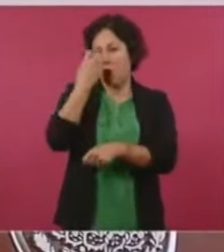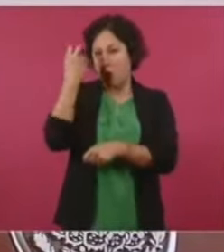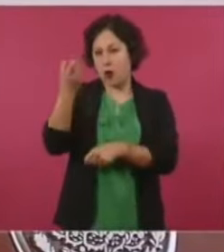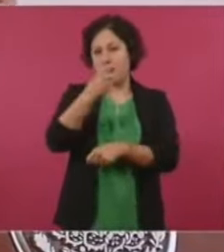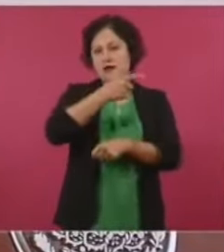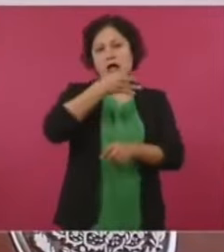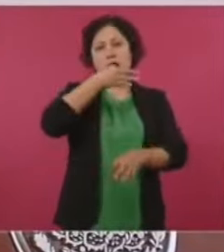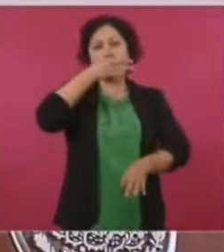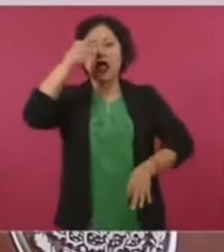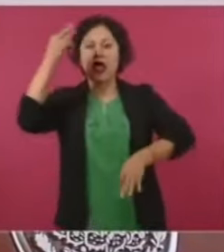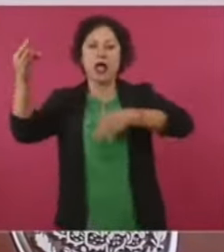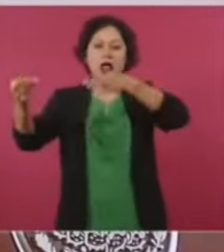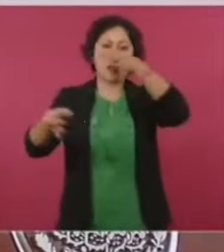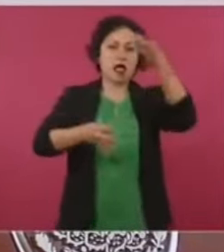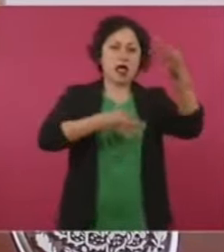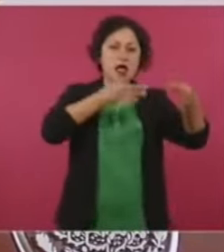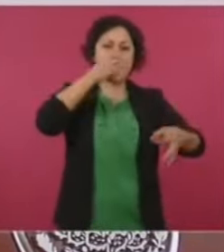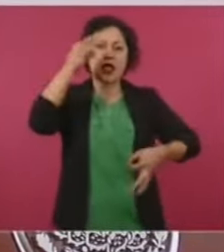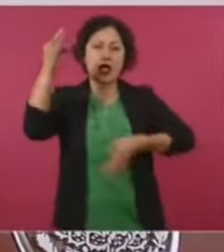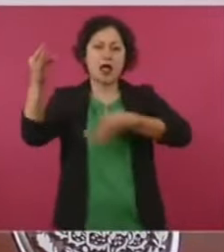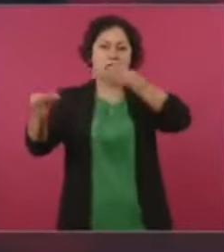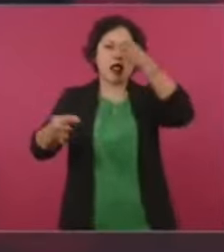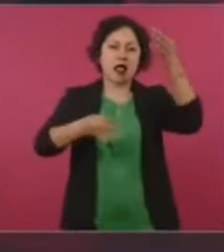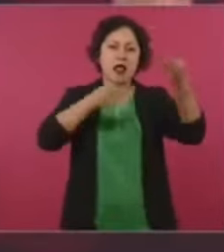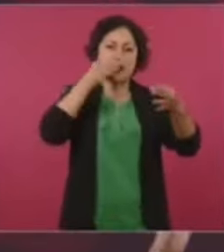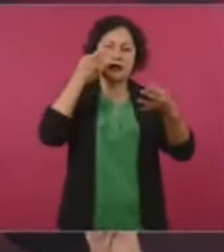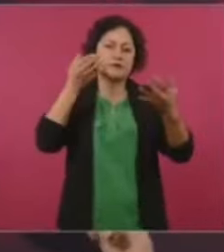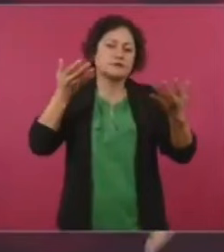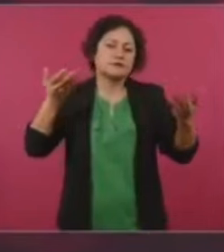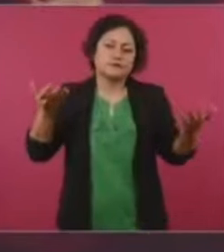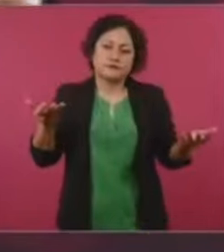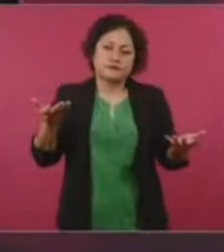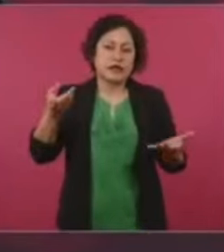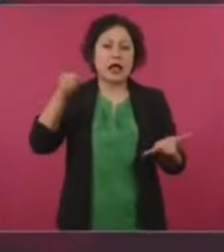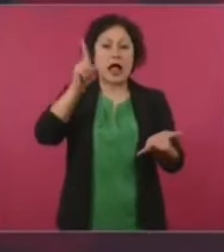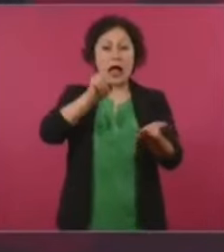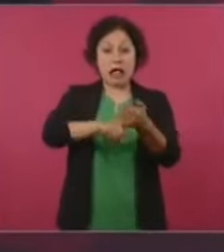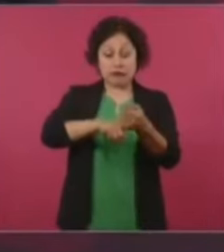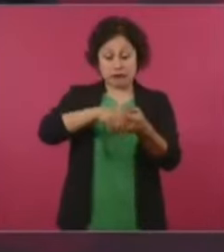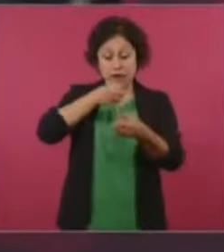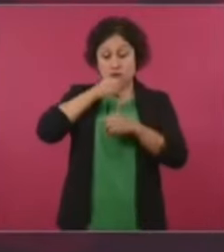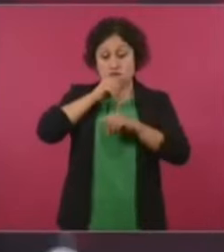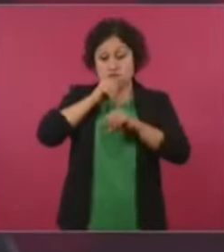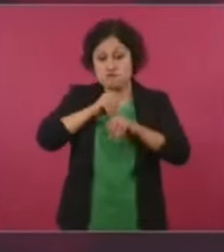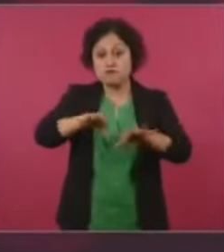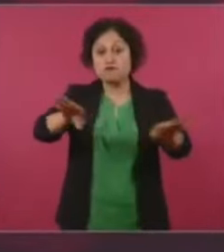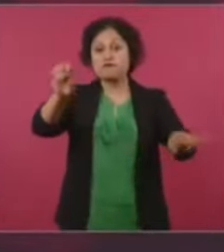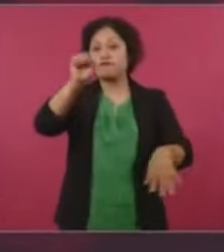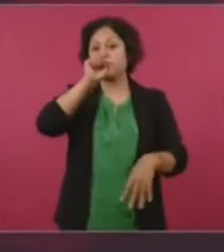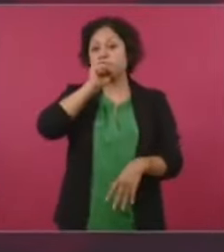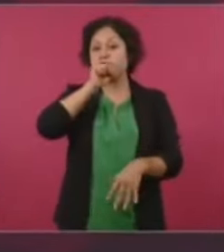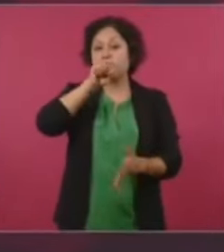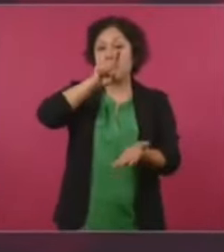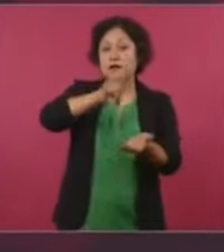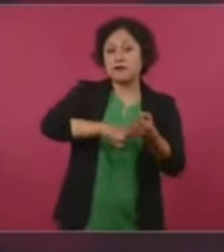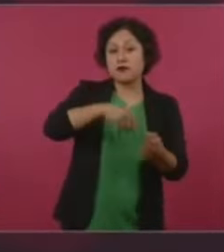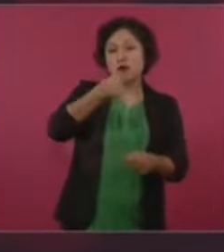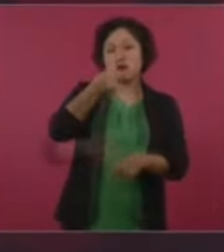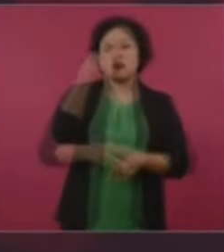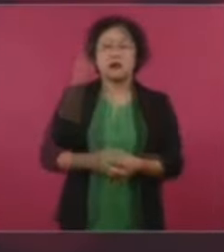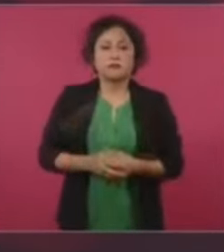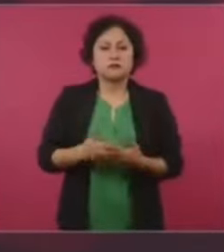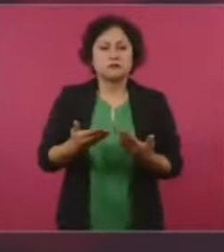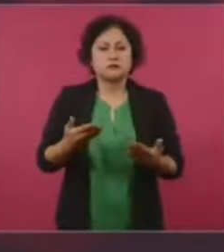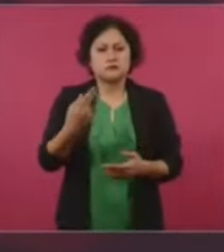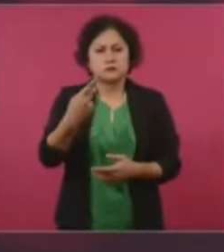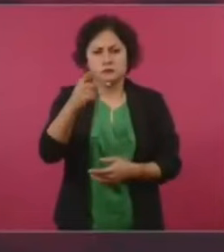opiniones y la importancia de escuchar diferentes perspectivas para enriquecer el debate público. Escuchemos al presidente.